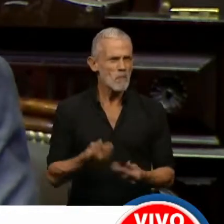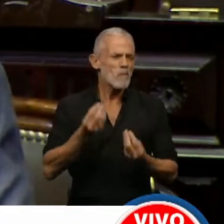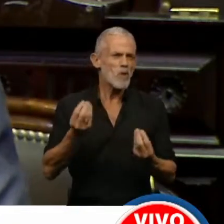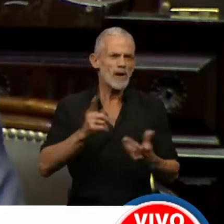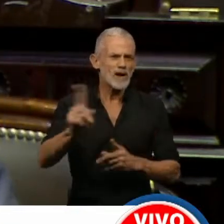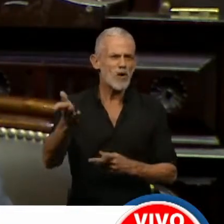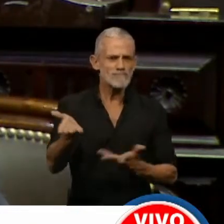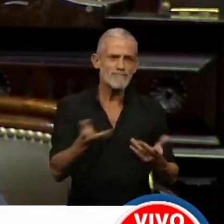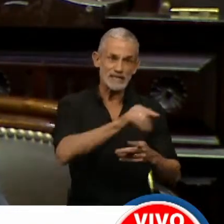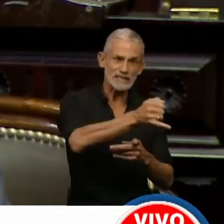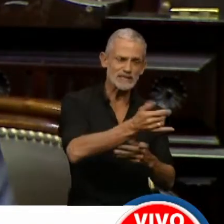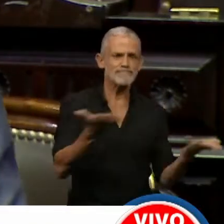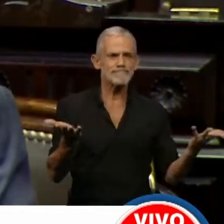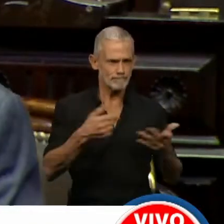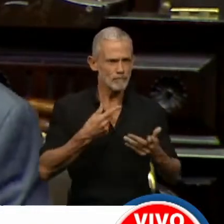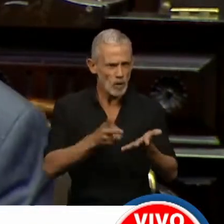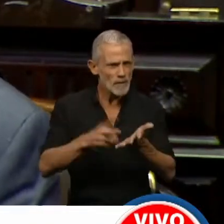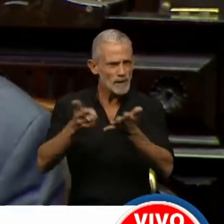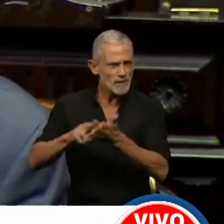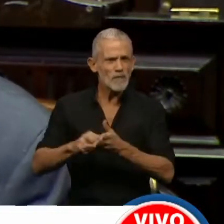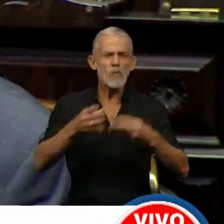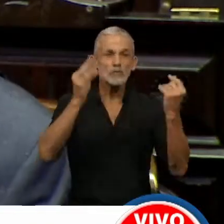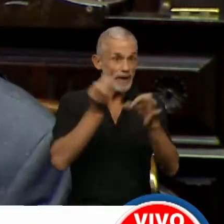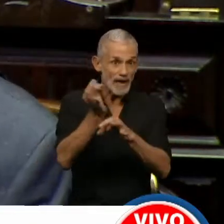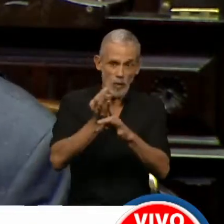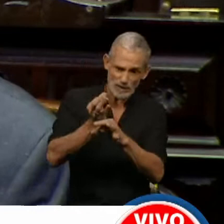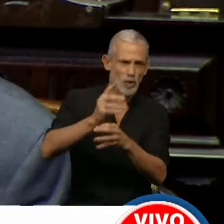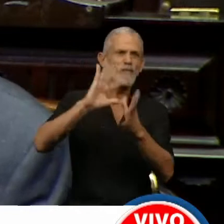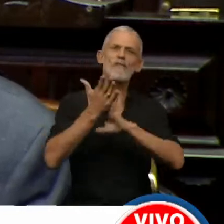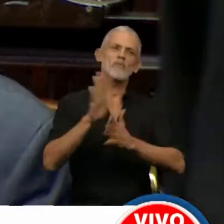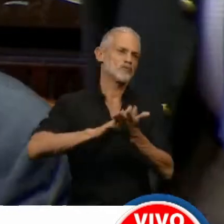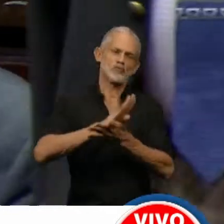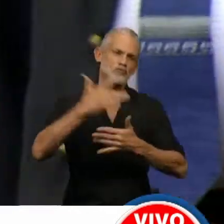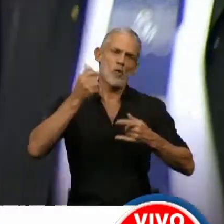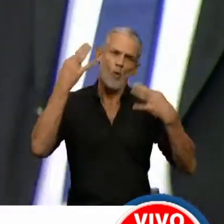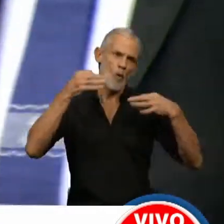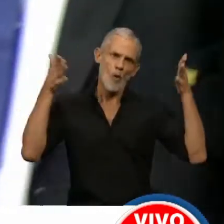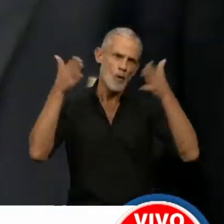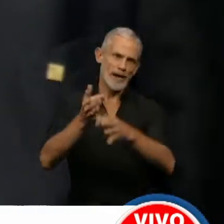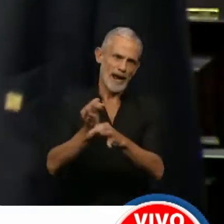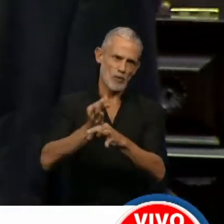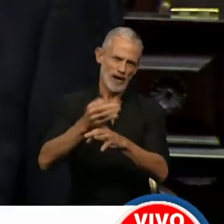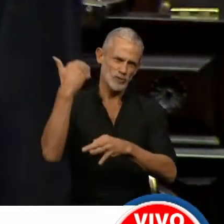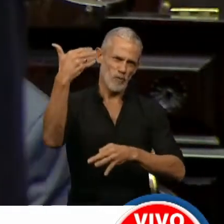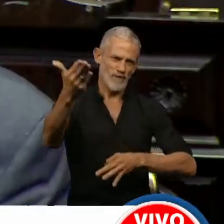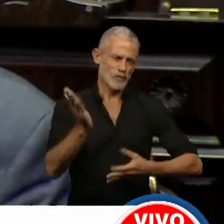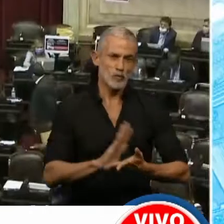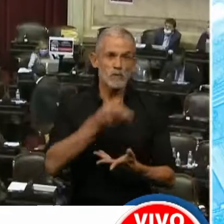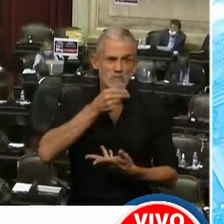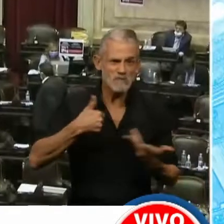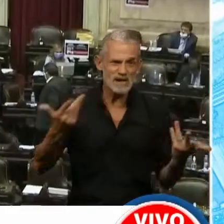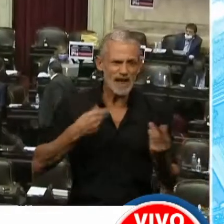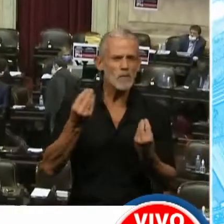si consideramos y repetimos muchas veces en este recinto que la educación es la única salida. Si es así, ¿por qué no hacemos nada